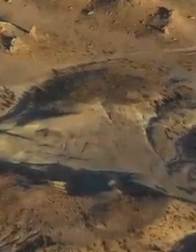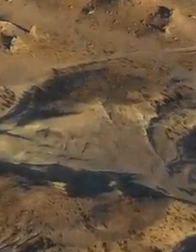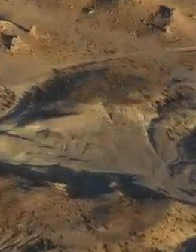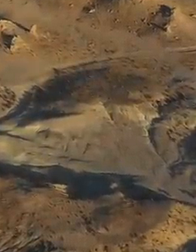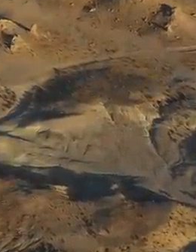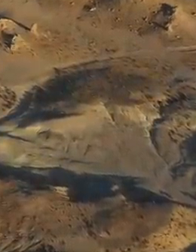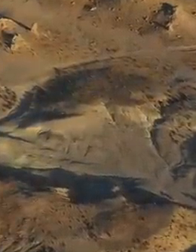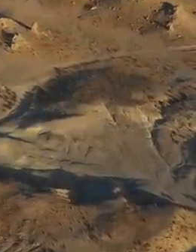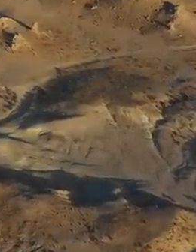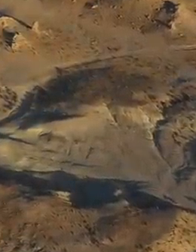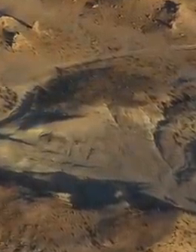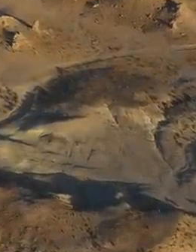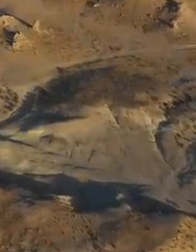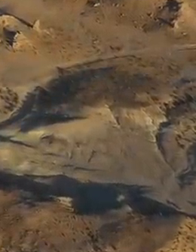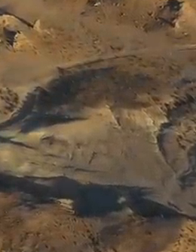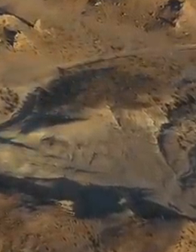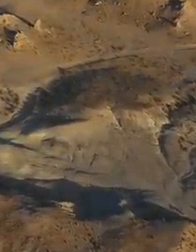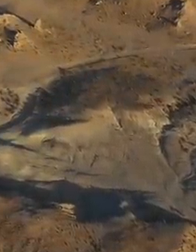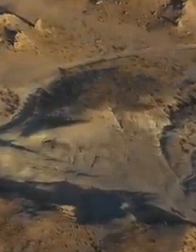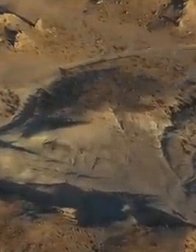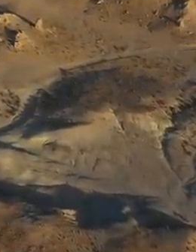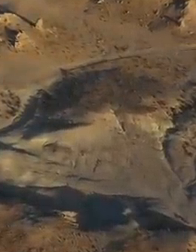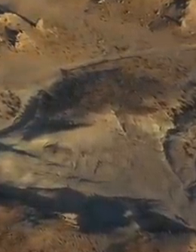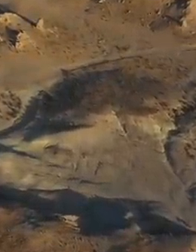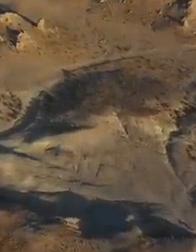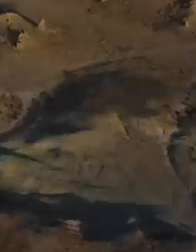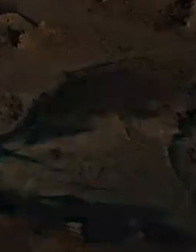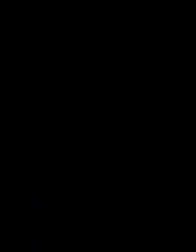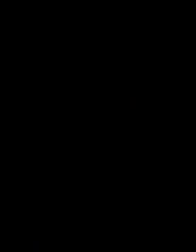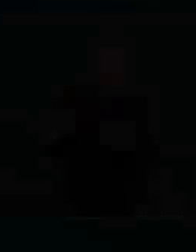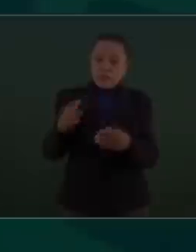los mexicanos. Veamos.